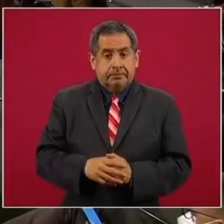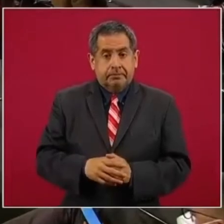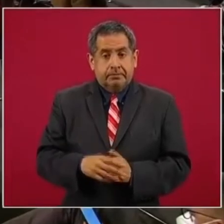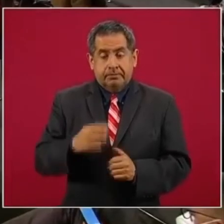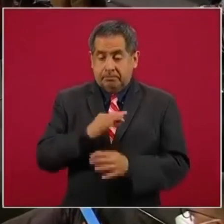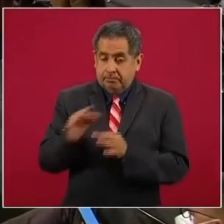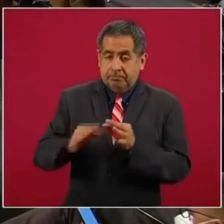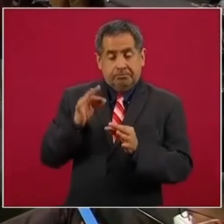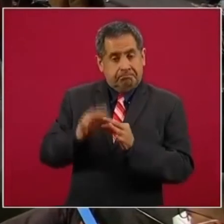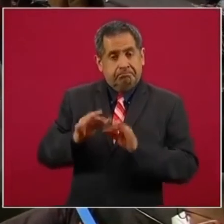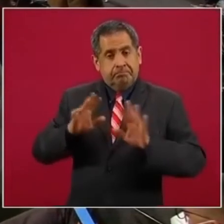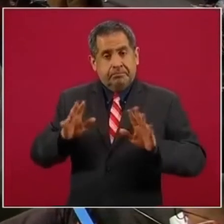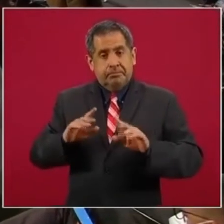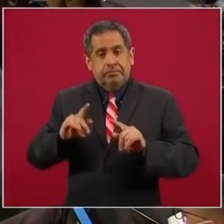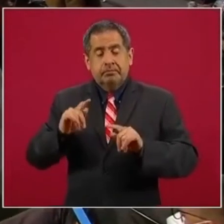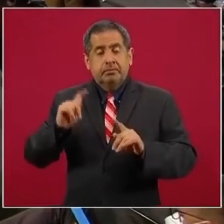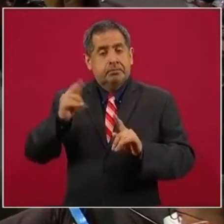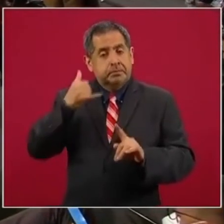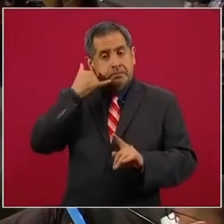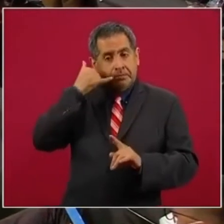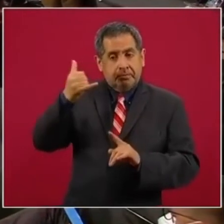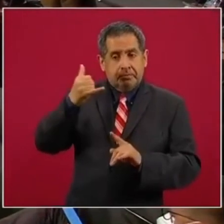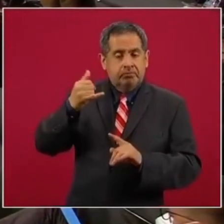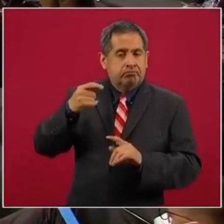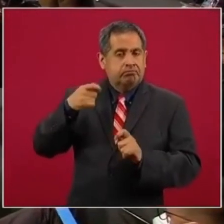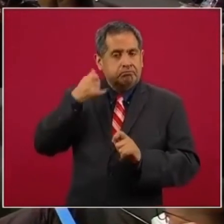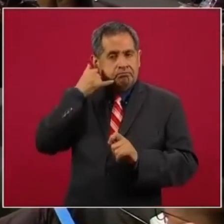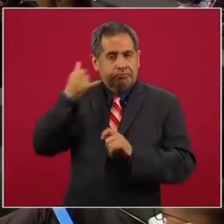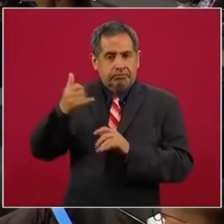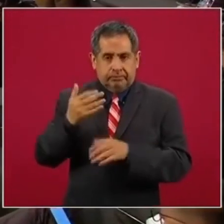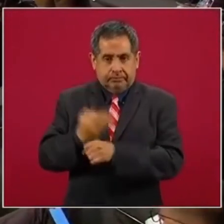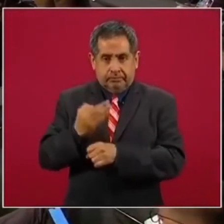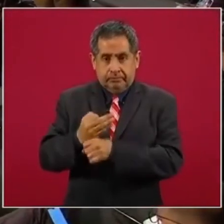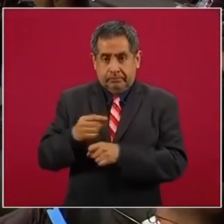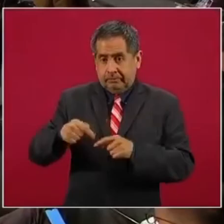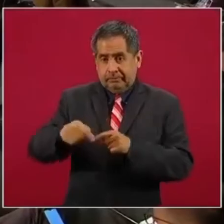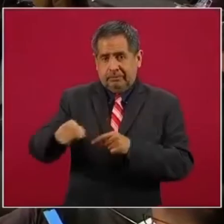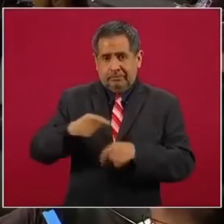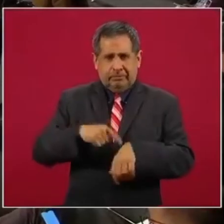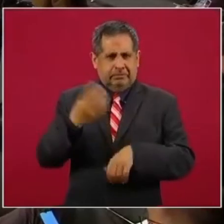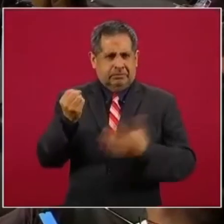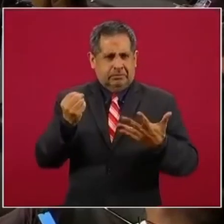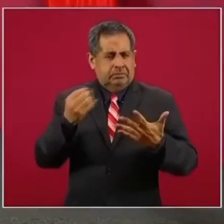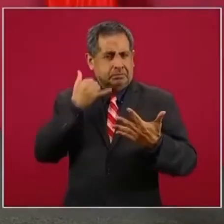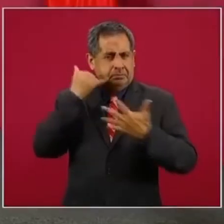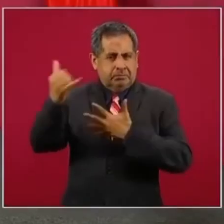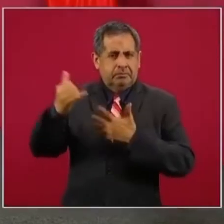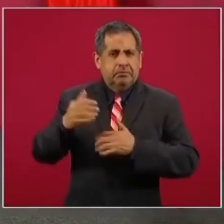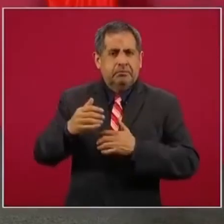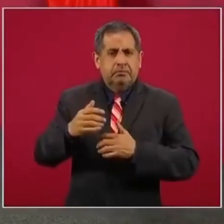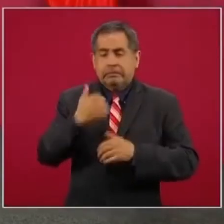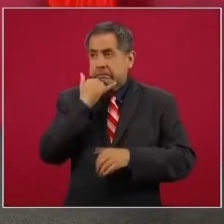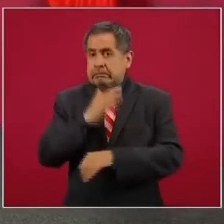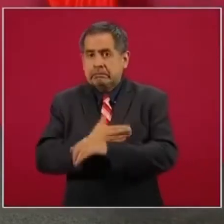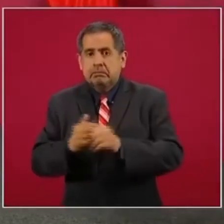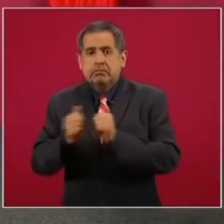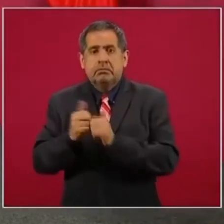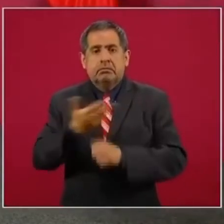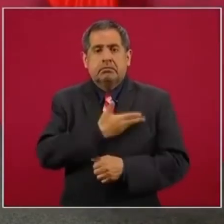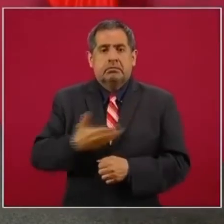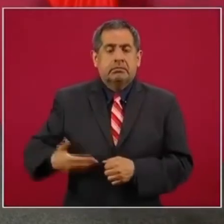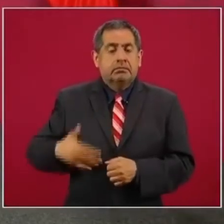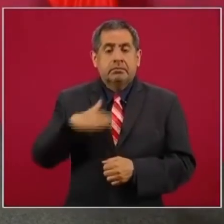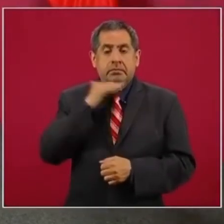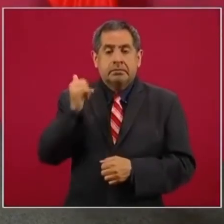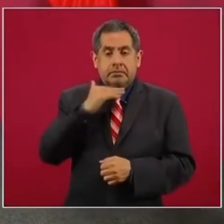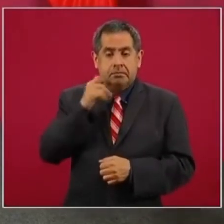cumplir un compromiso, tengo una llamada telefónica, ya es a las 9, voy a contestar tarde, con el presidente de